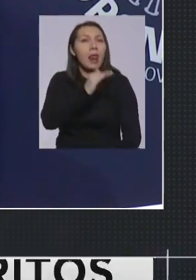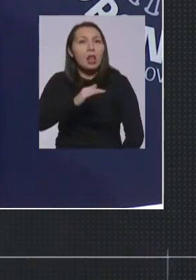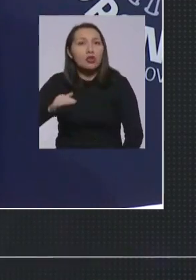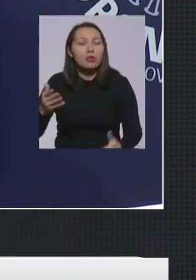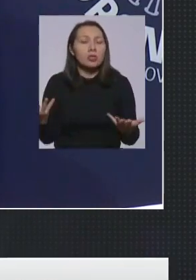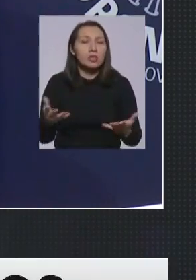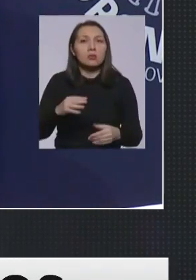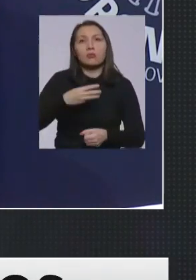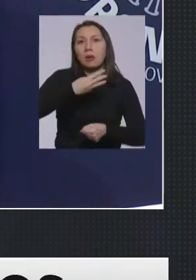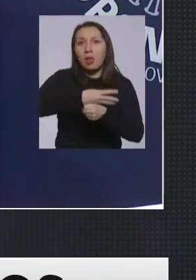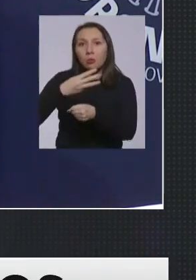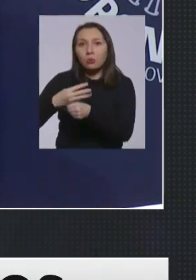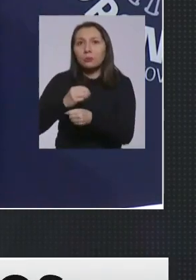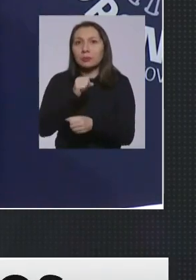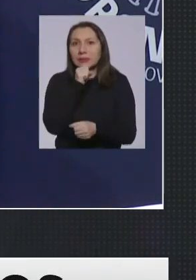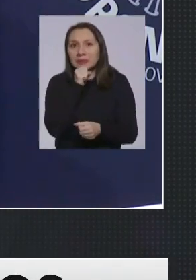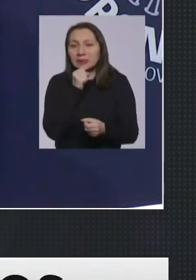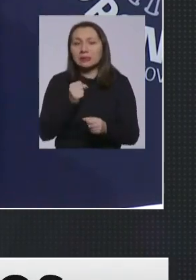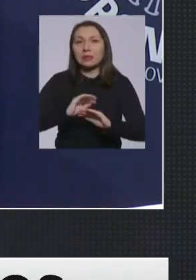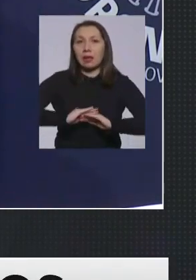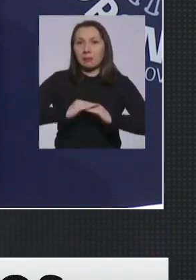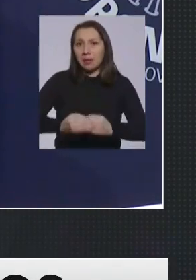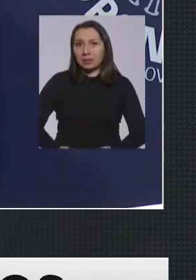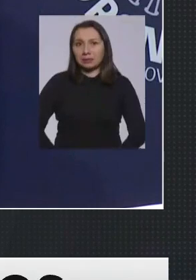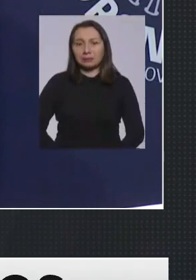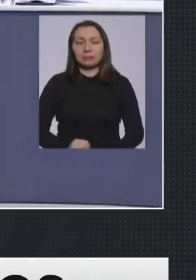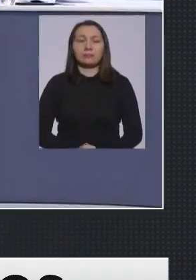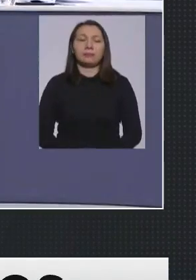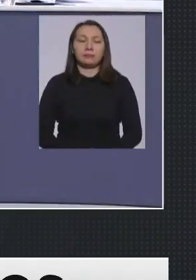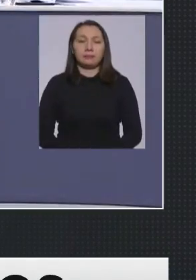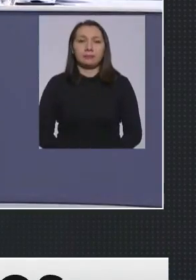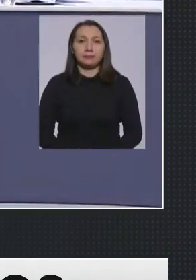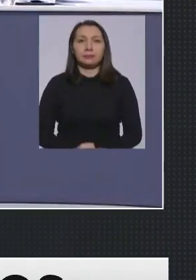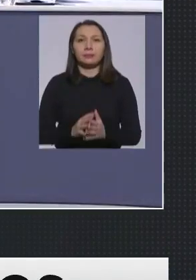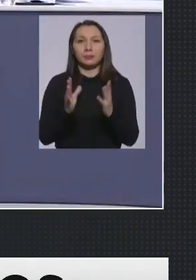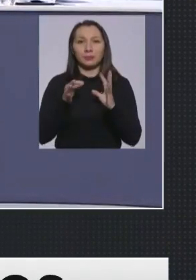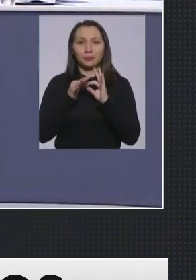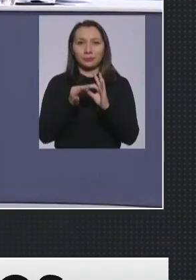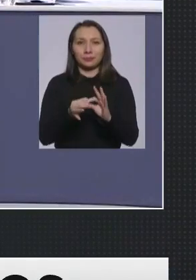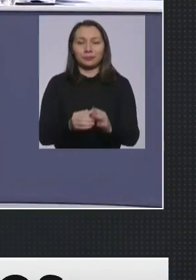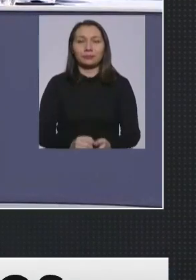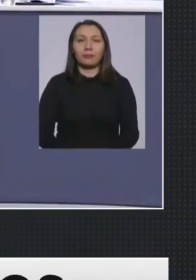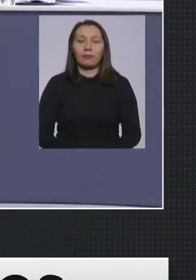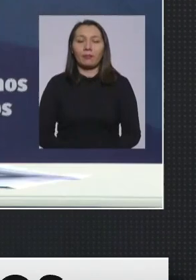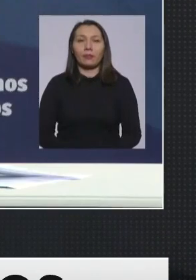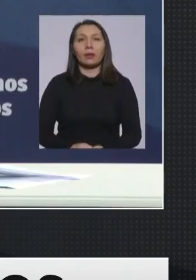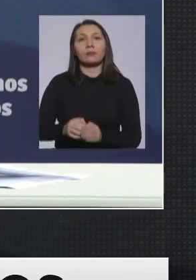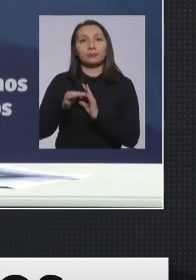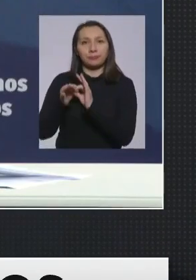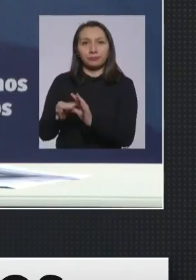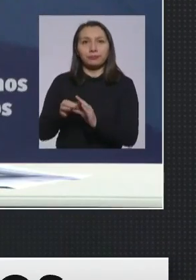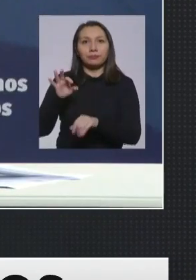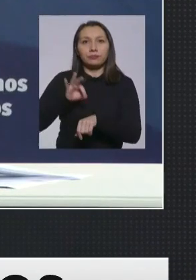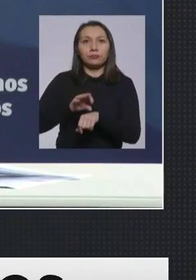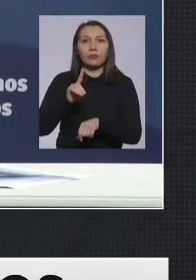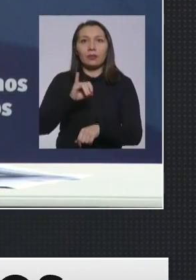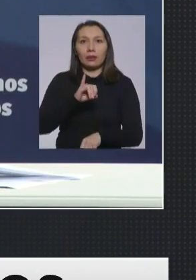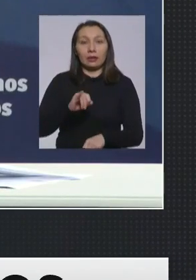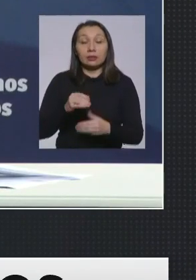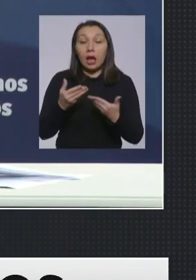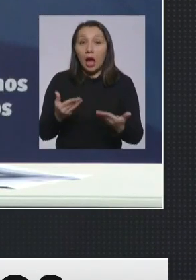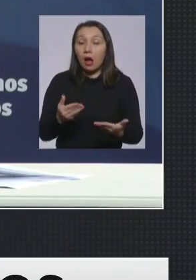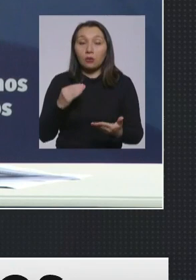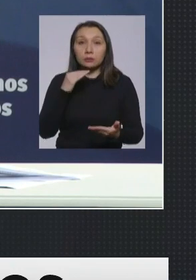niños a los adultos mayores ya las embarazadas muchas gracias muchas gracias doctora danza pasamos